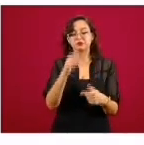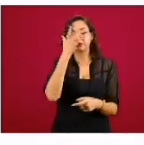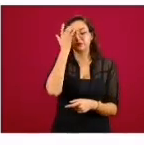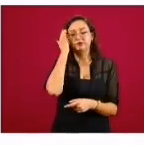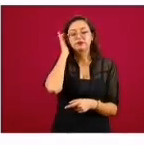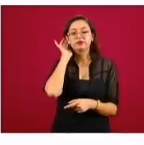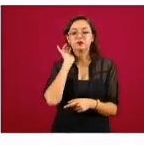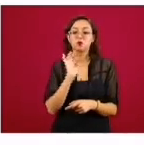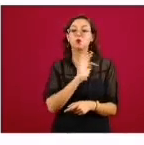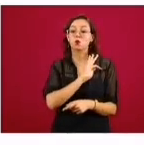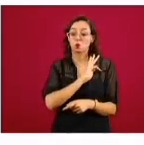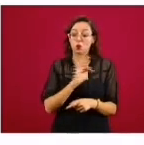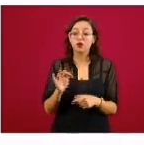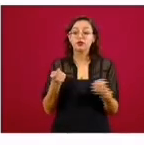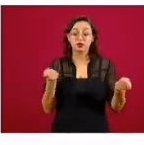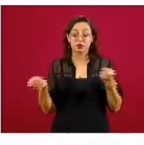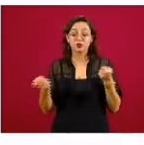si y solo si